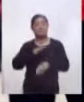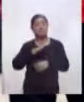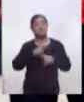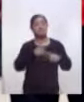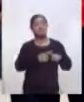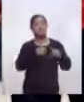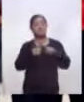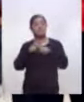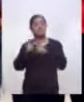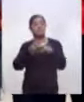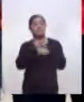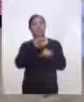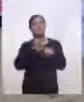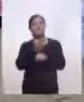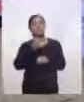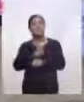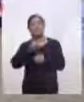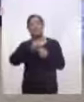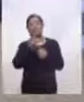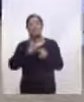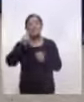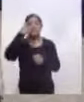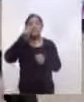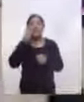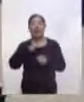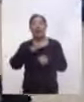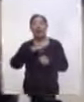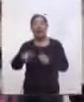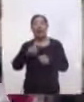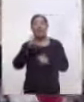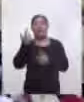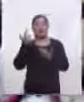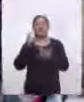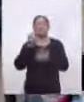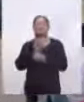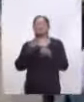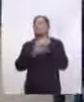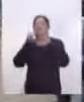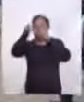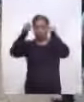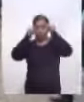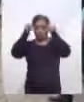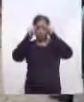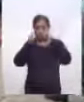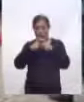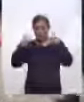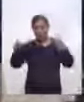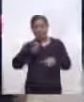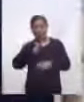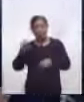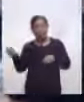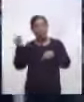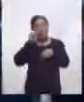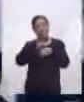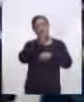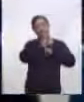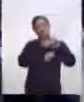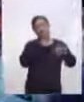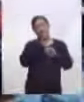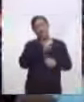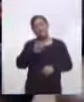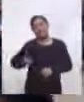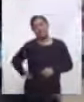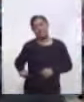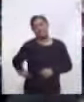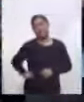diferentes estados de la República para desarrollar productos turísticos de gran alcance que puedan posicionarse a nivel internacional. La funcionaria